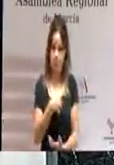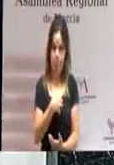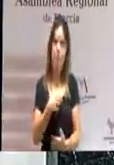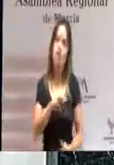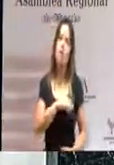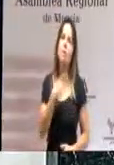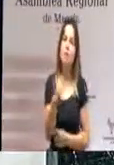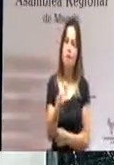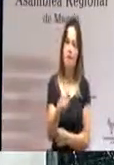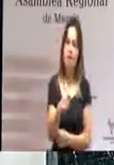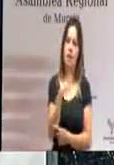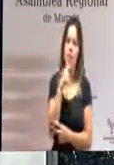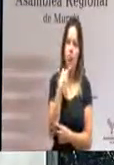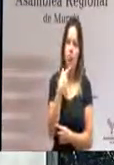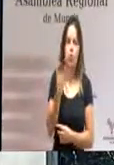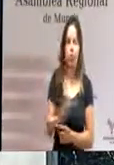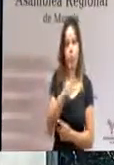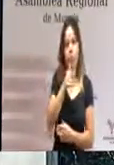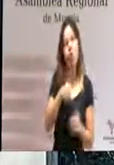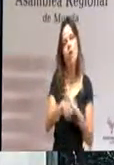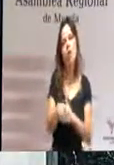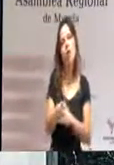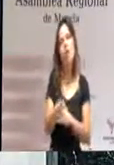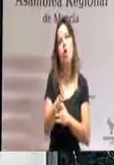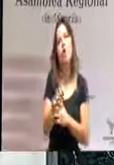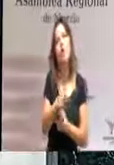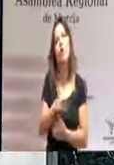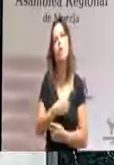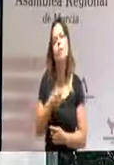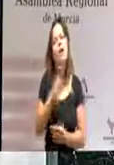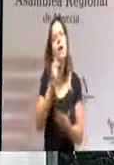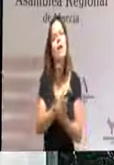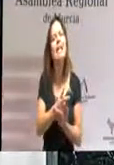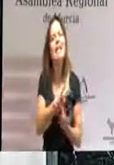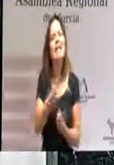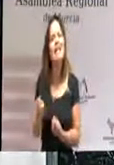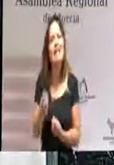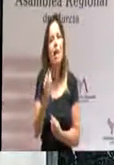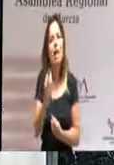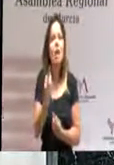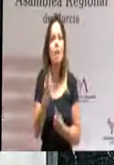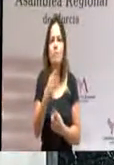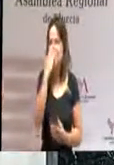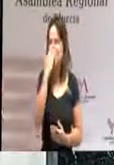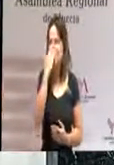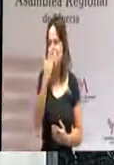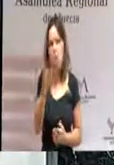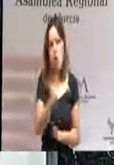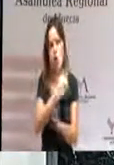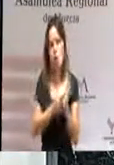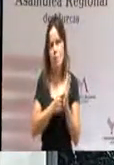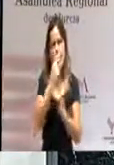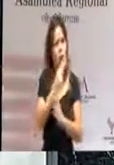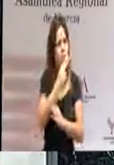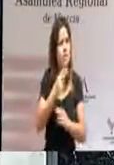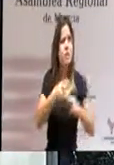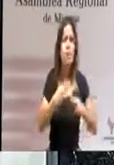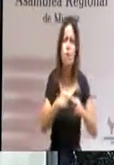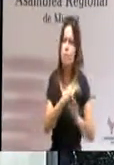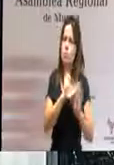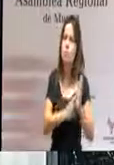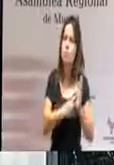presidente, por su trascendencia para el desarrollo regional, este reto requiere de una completa sinceridad y un completo compromiso político